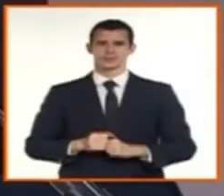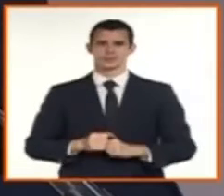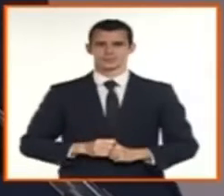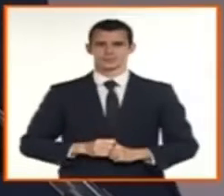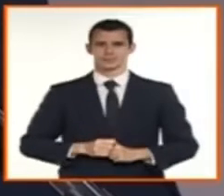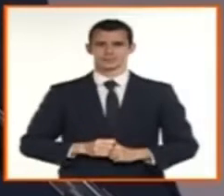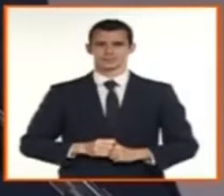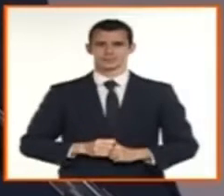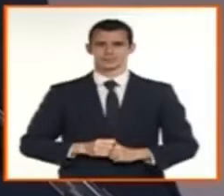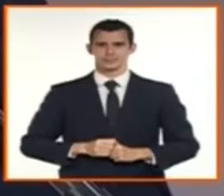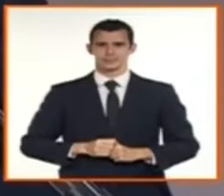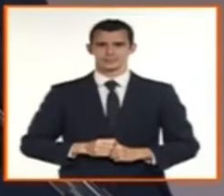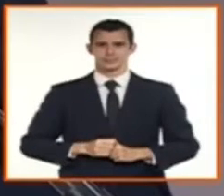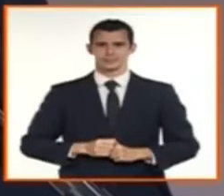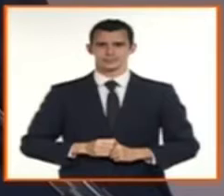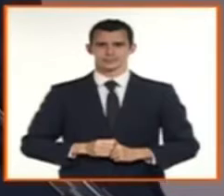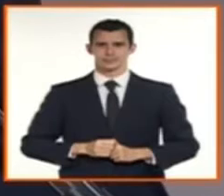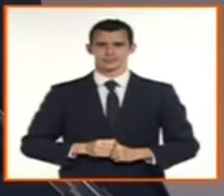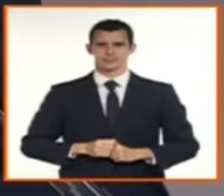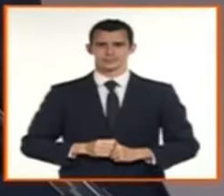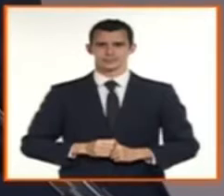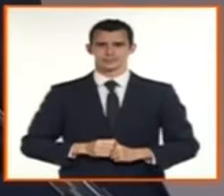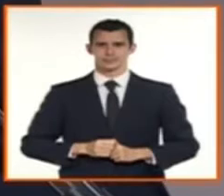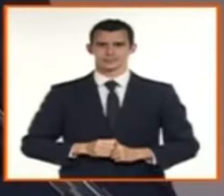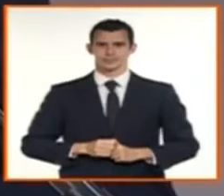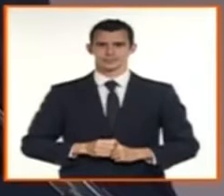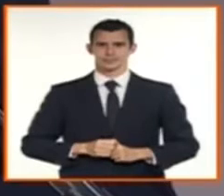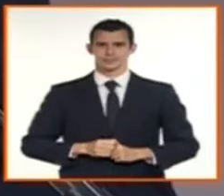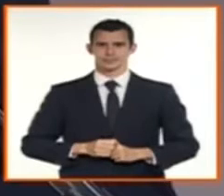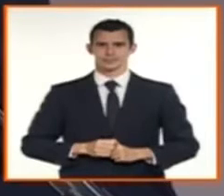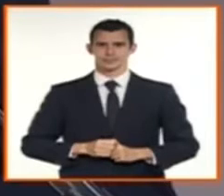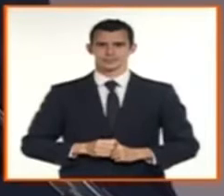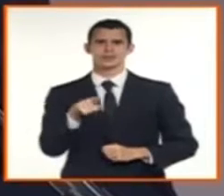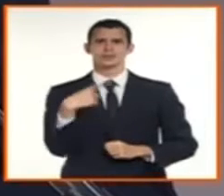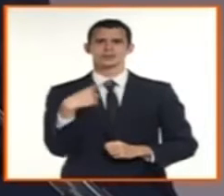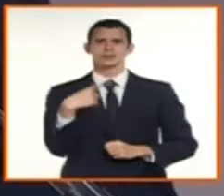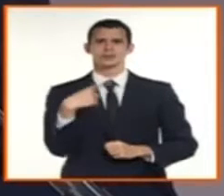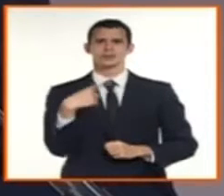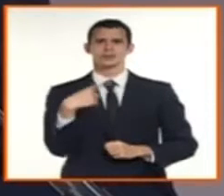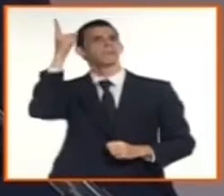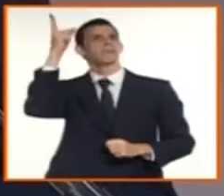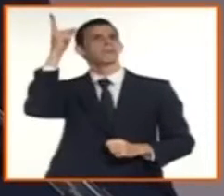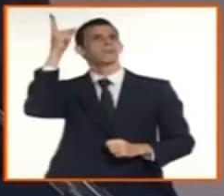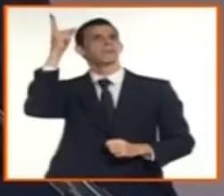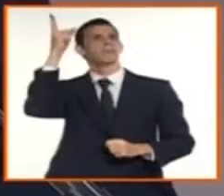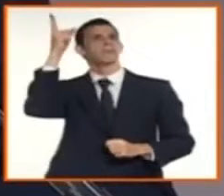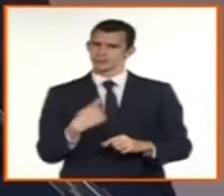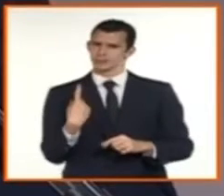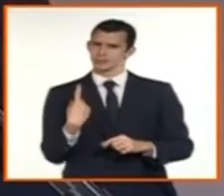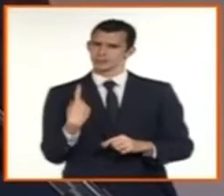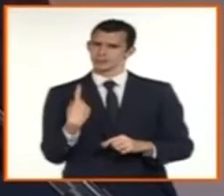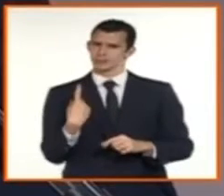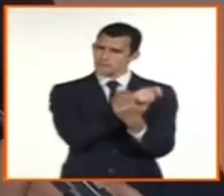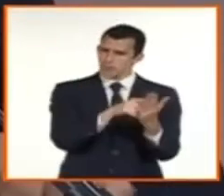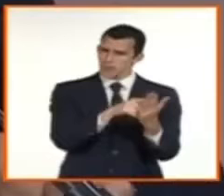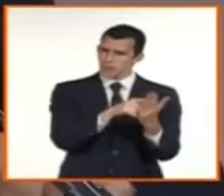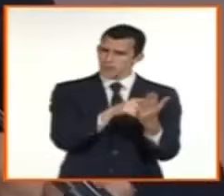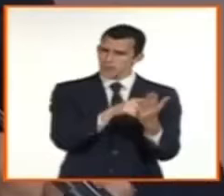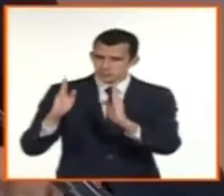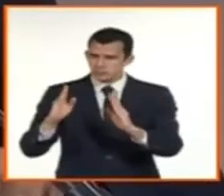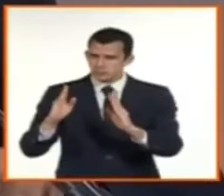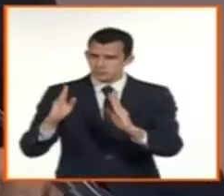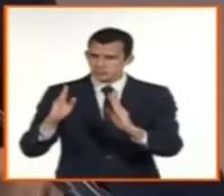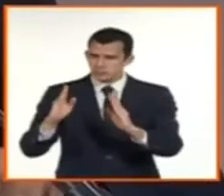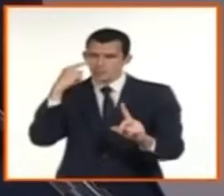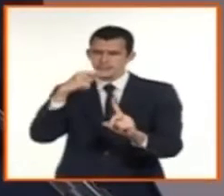eso está en una estrategia organizada en este caso se relaciona con